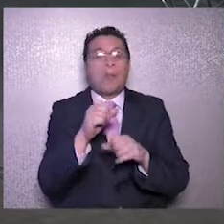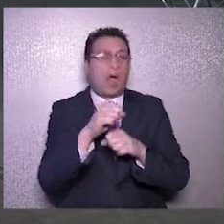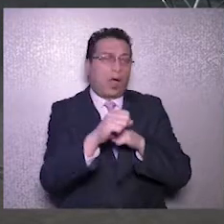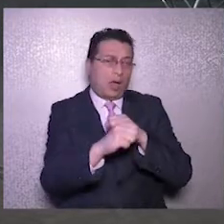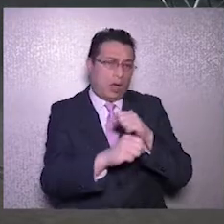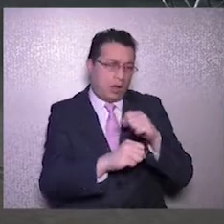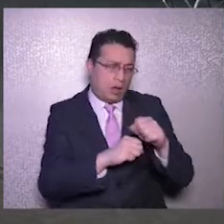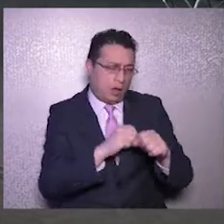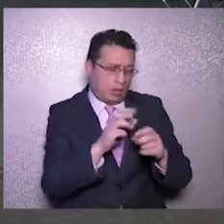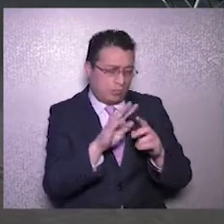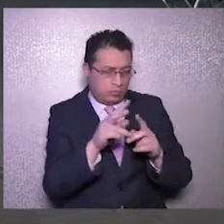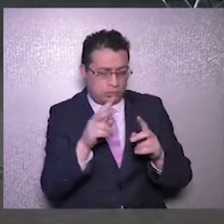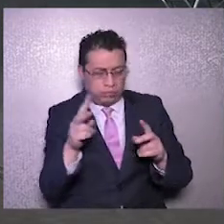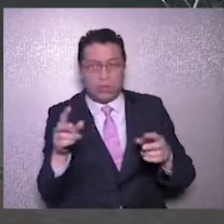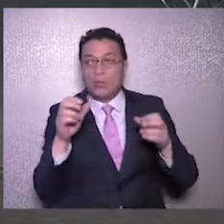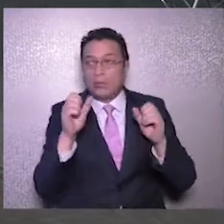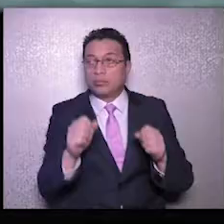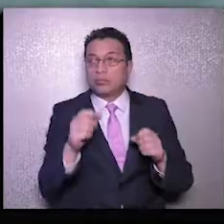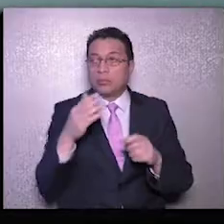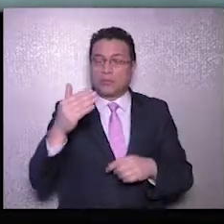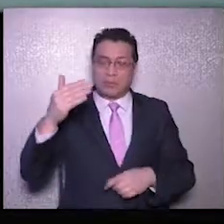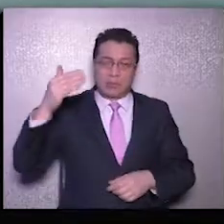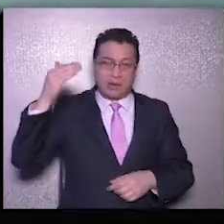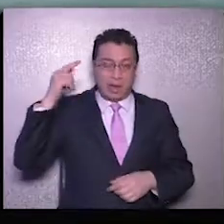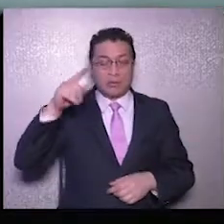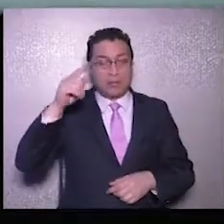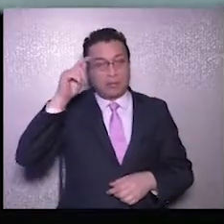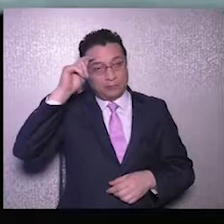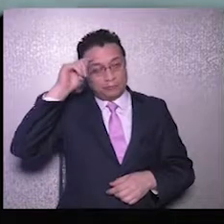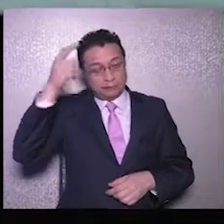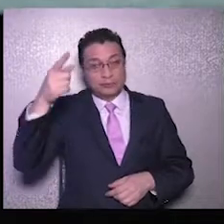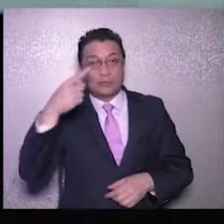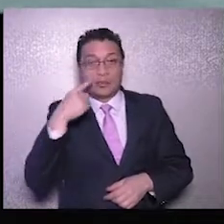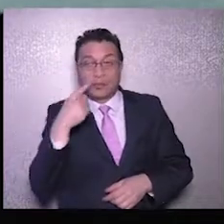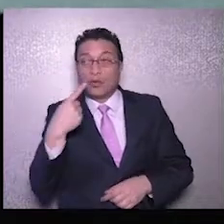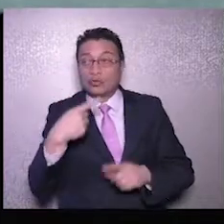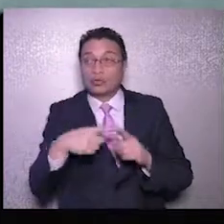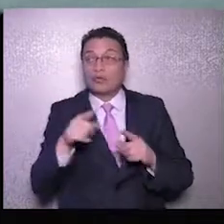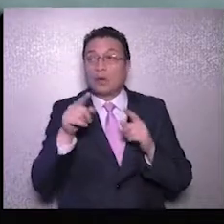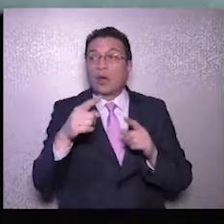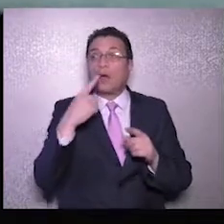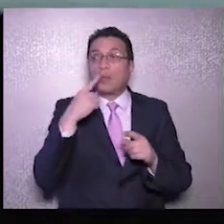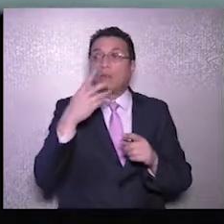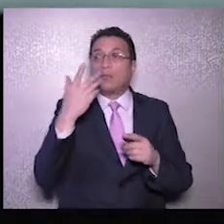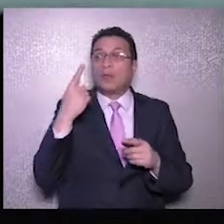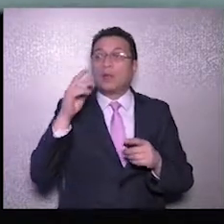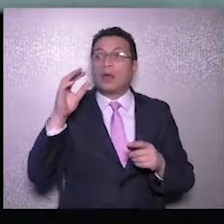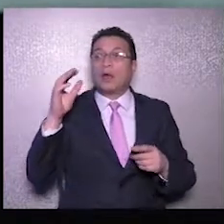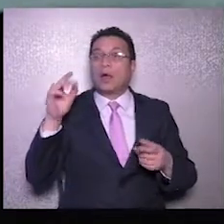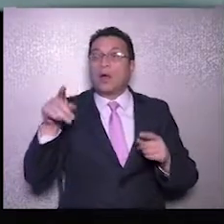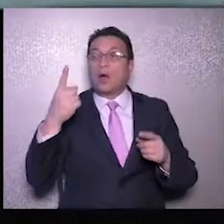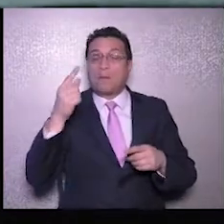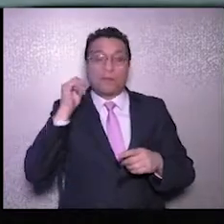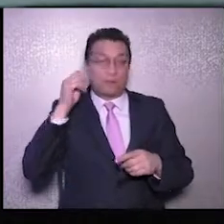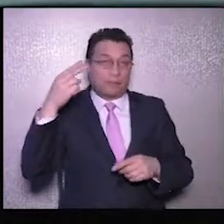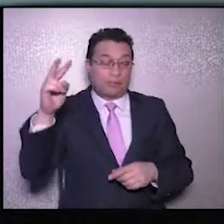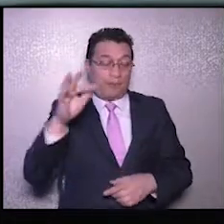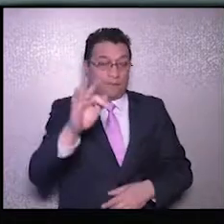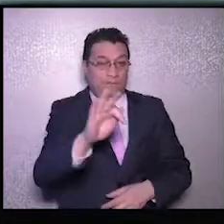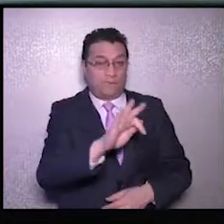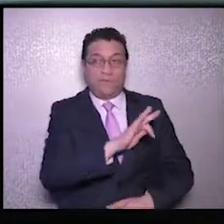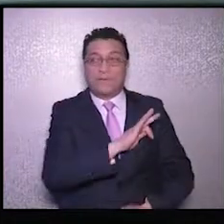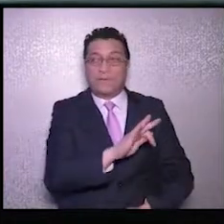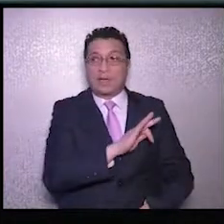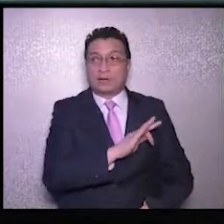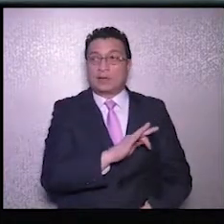años. Desde que William Renge se le ocurrió tomar unas piedritas de una señora media loca, francesa, Marie